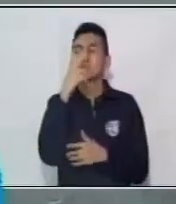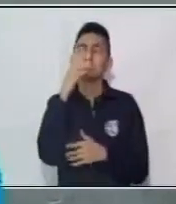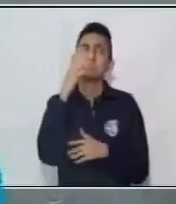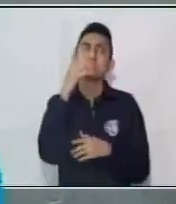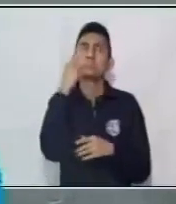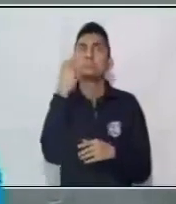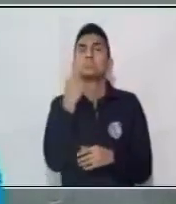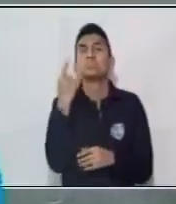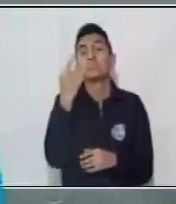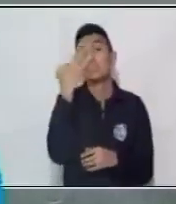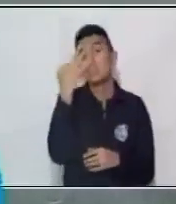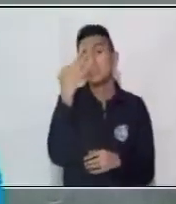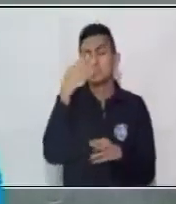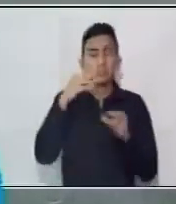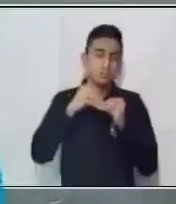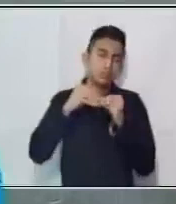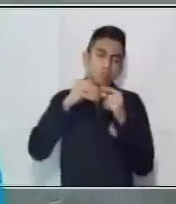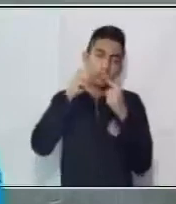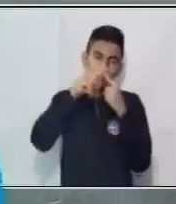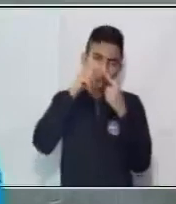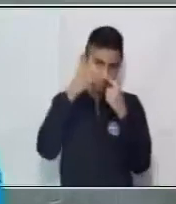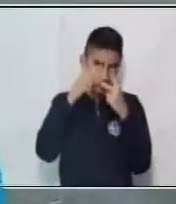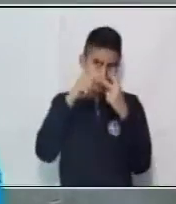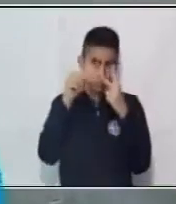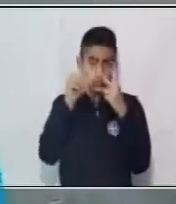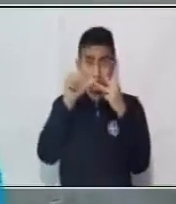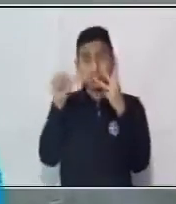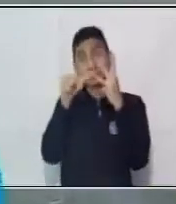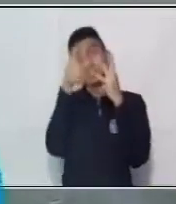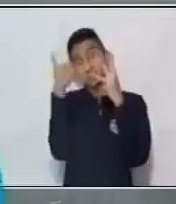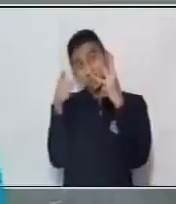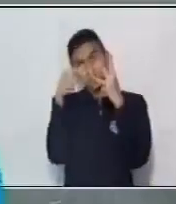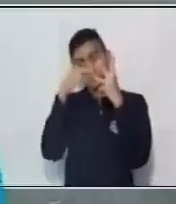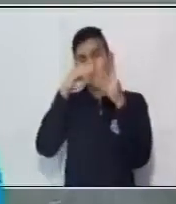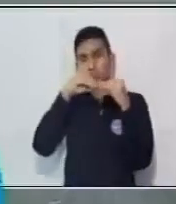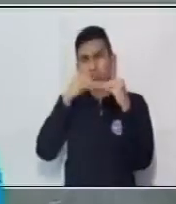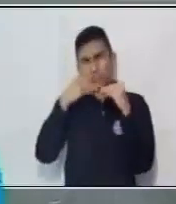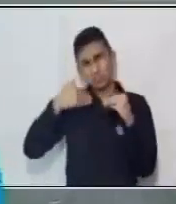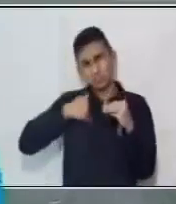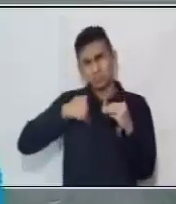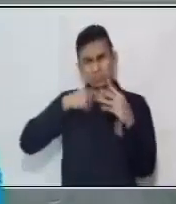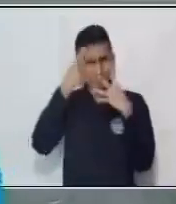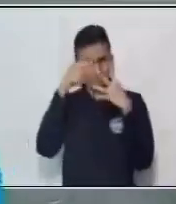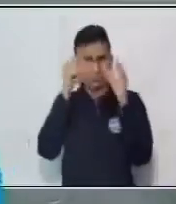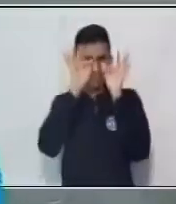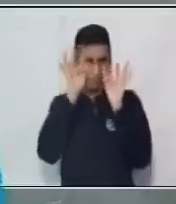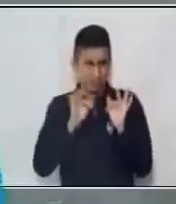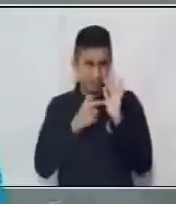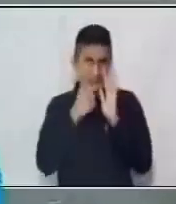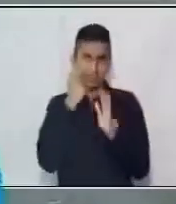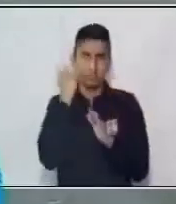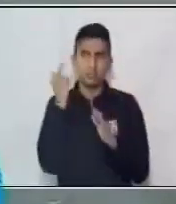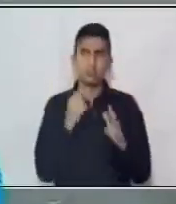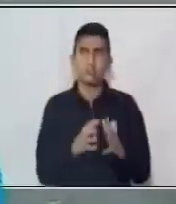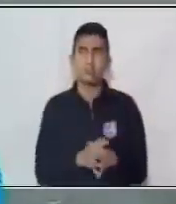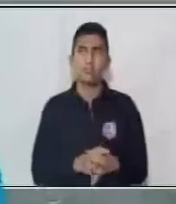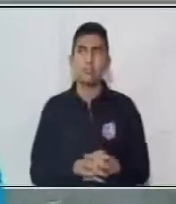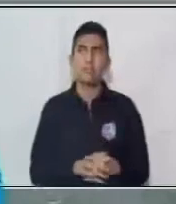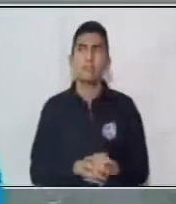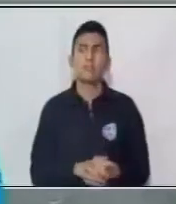número. ¿Cuál va a ser ese tercer número? Hay varias formas de estructurar esto. La primera es la que les voy a colocar